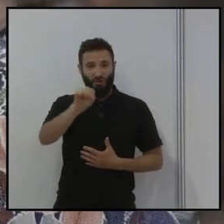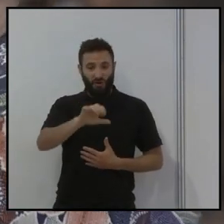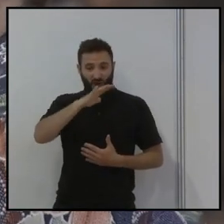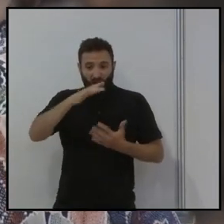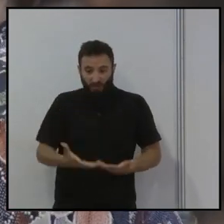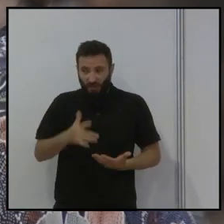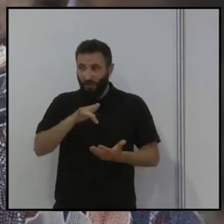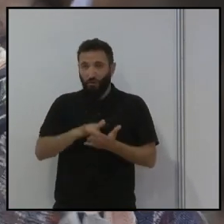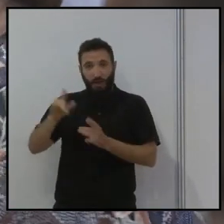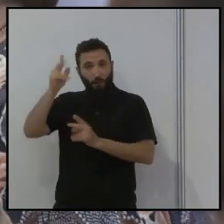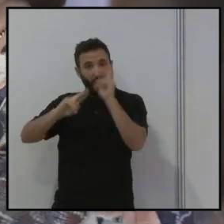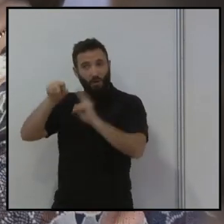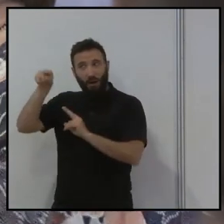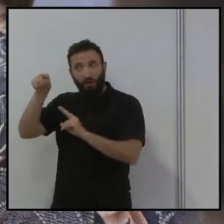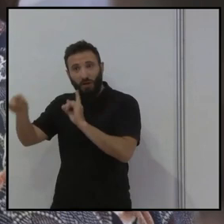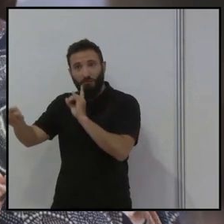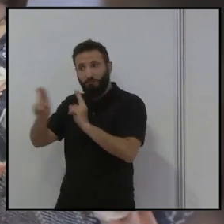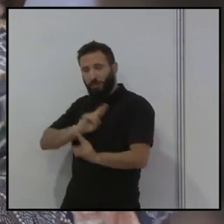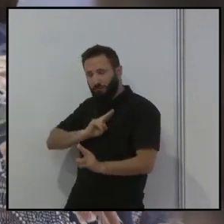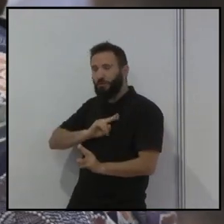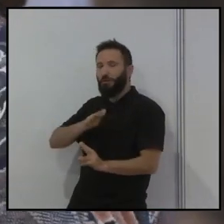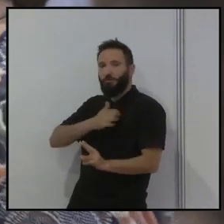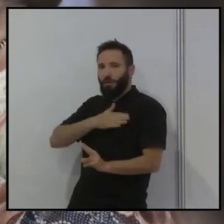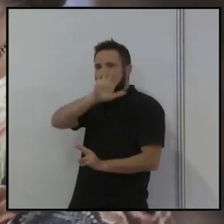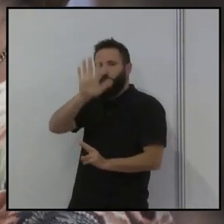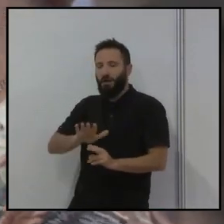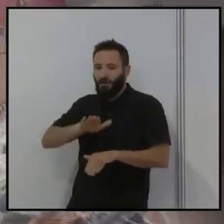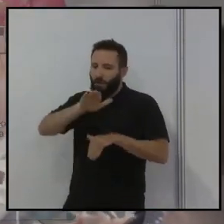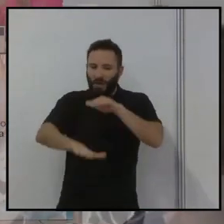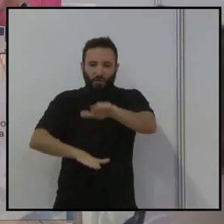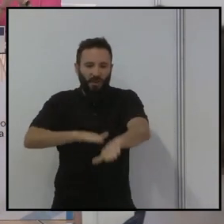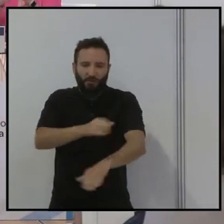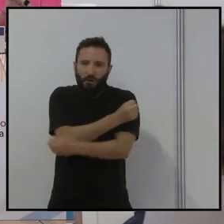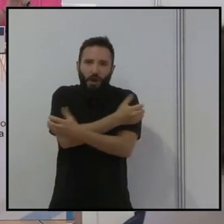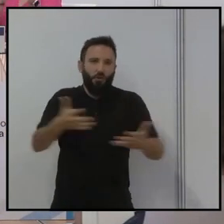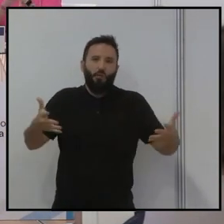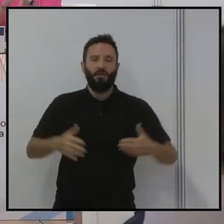reacción de mi peluquero me parece que es un paso gigantesco.